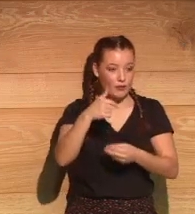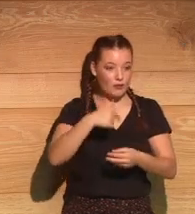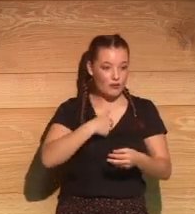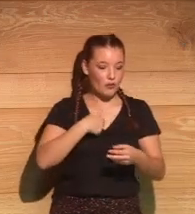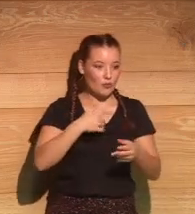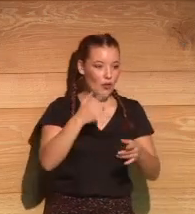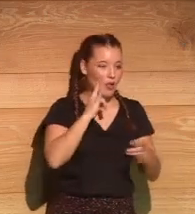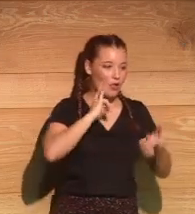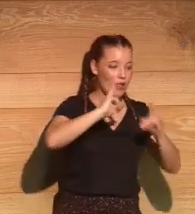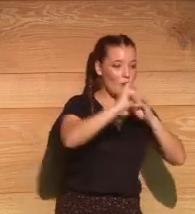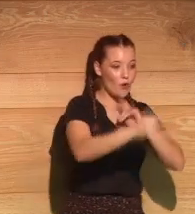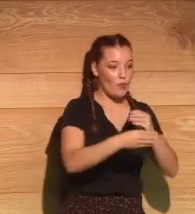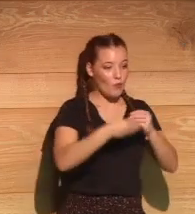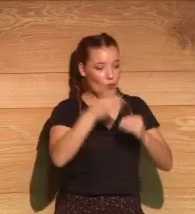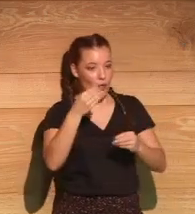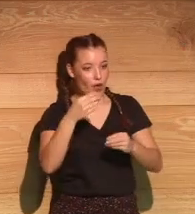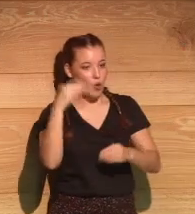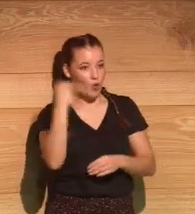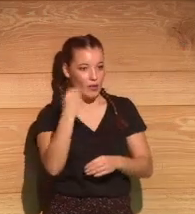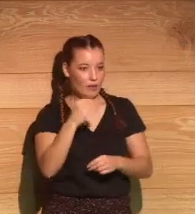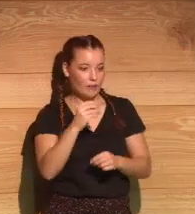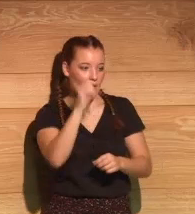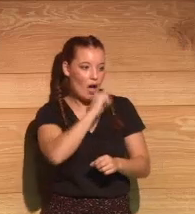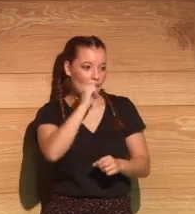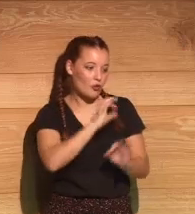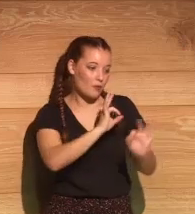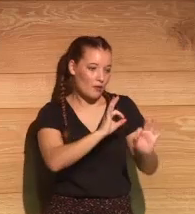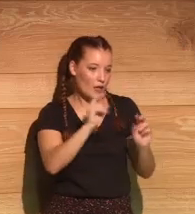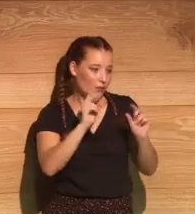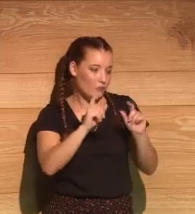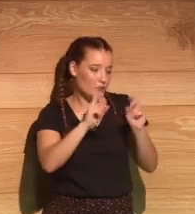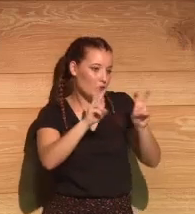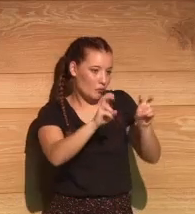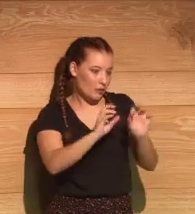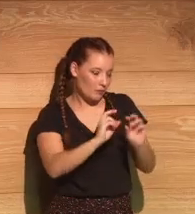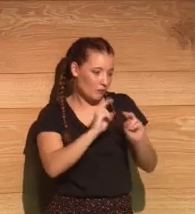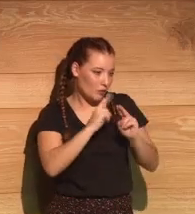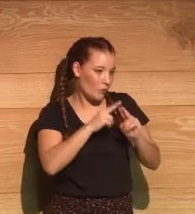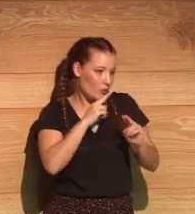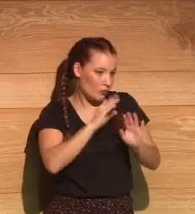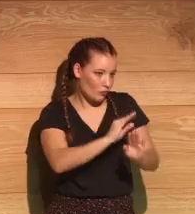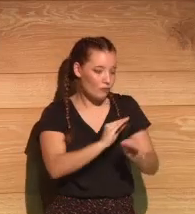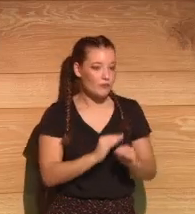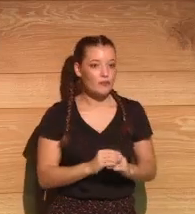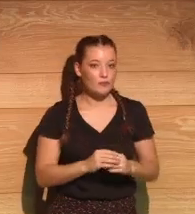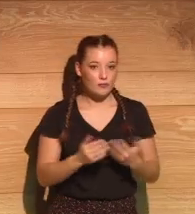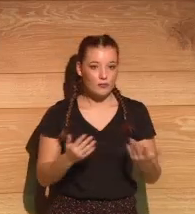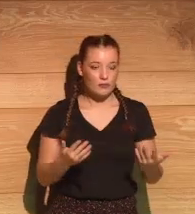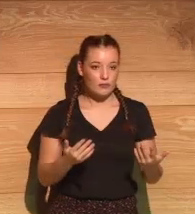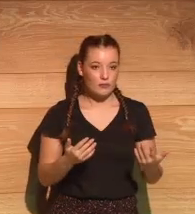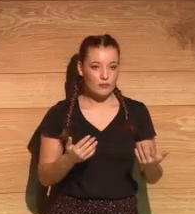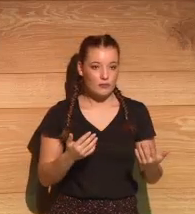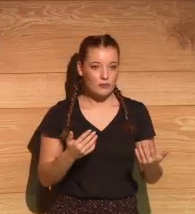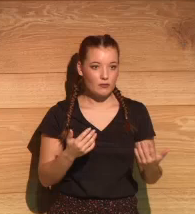juvenil, que es muy de... Claro, lo podemos ver como un ejemplo de entrada en un mundo